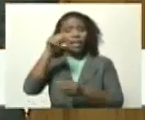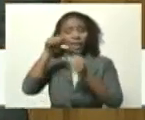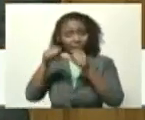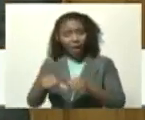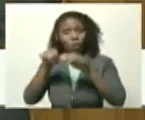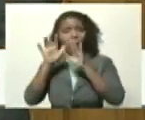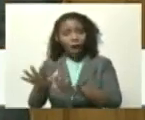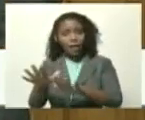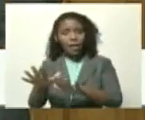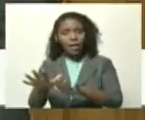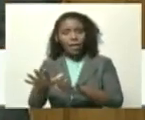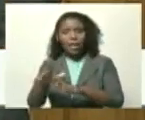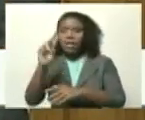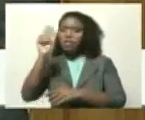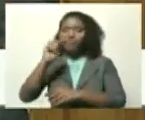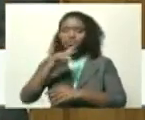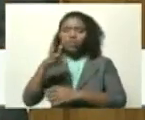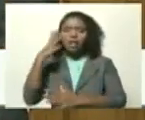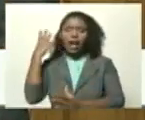allí.